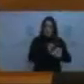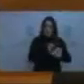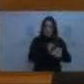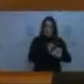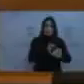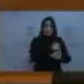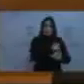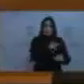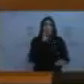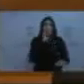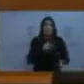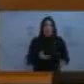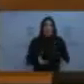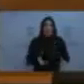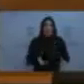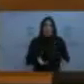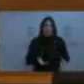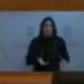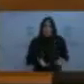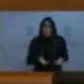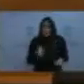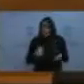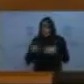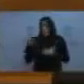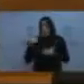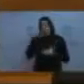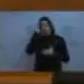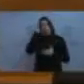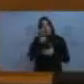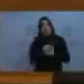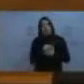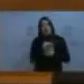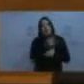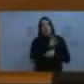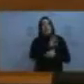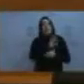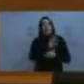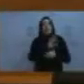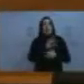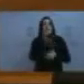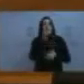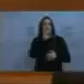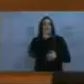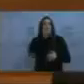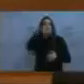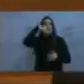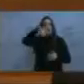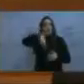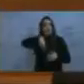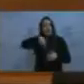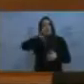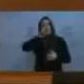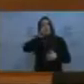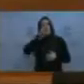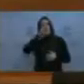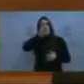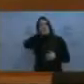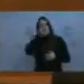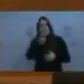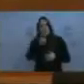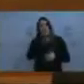defienden que la promulgación, o por así decir, de este decreto va a promover una mejora en la gestión de las listas de espera.